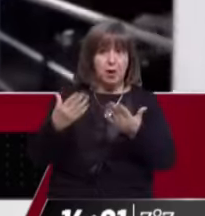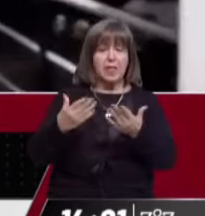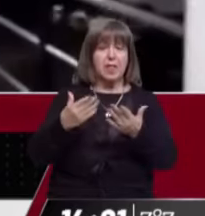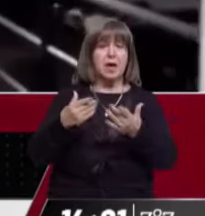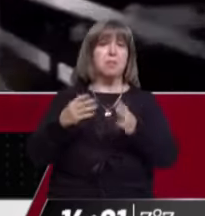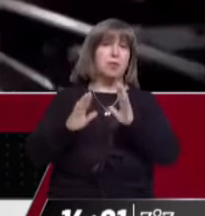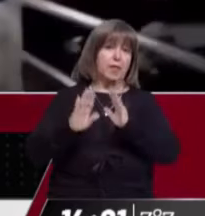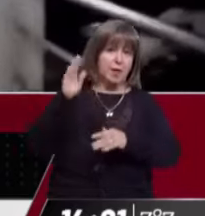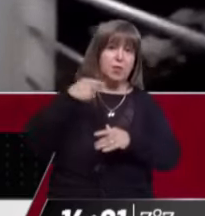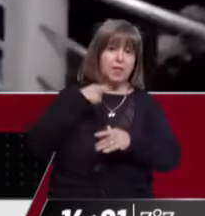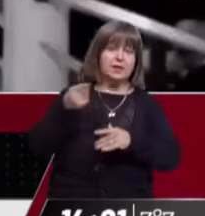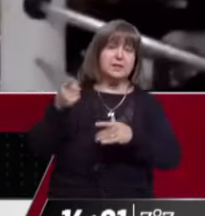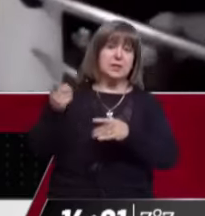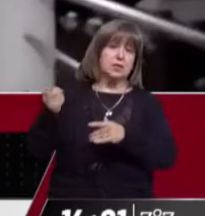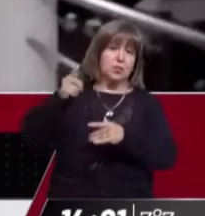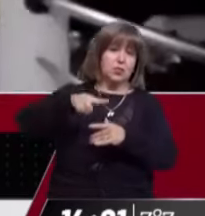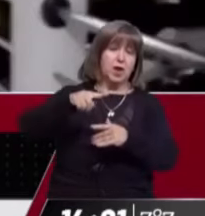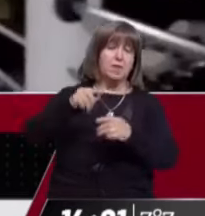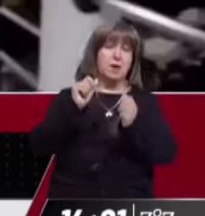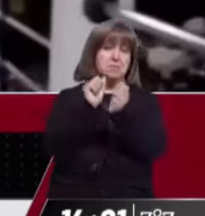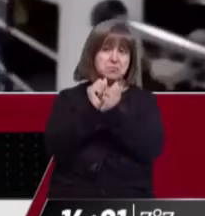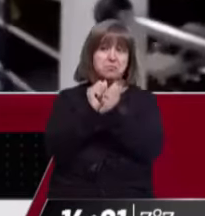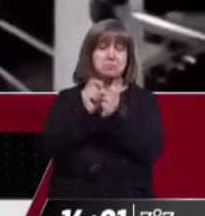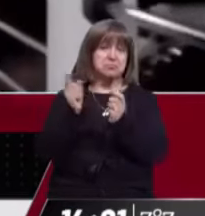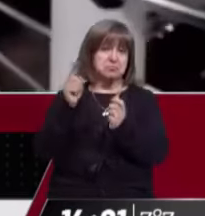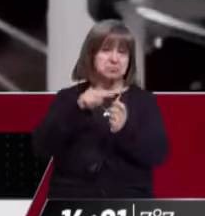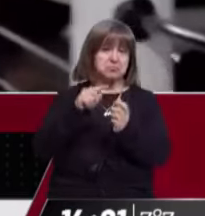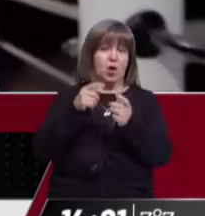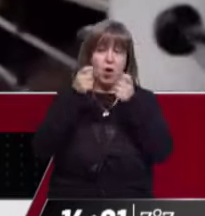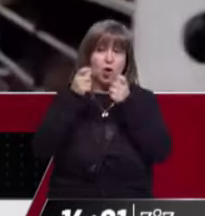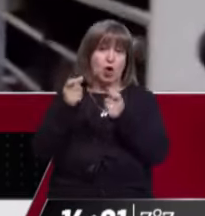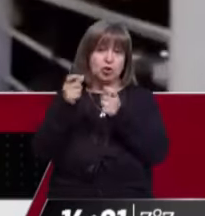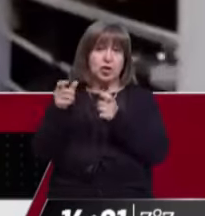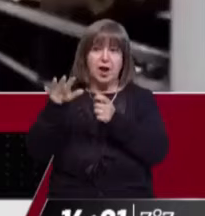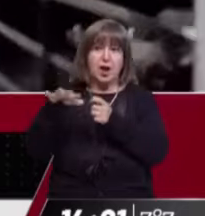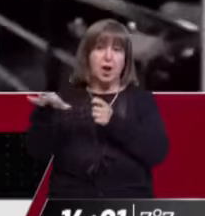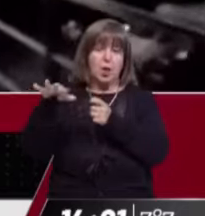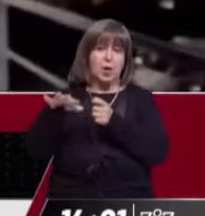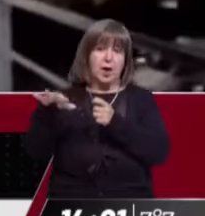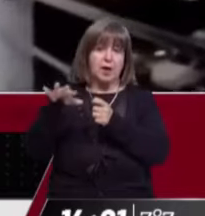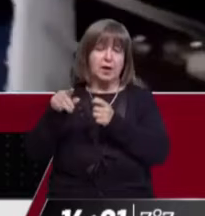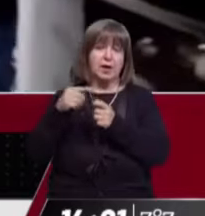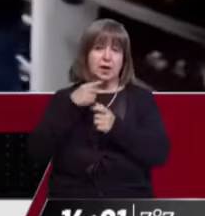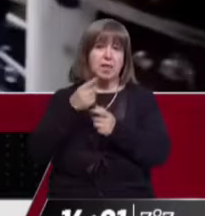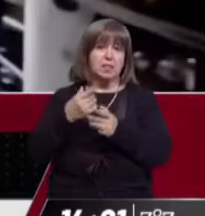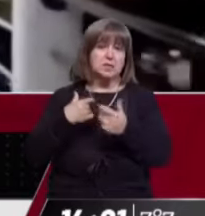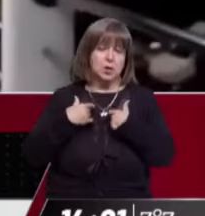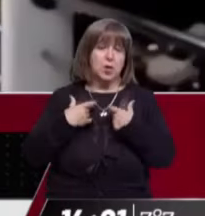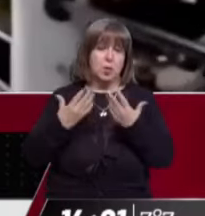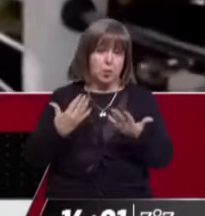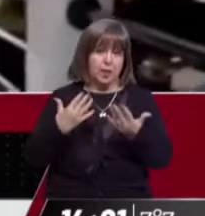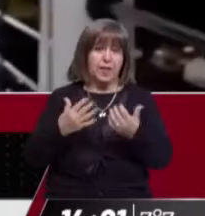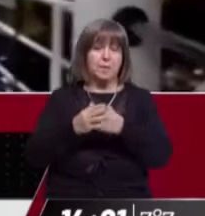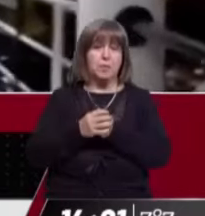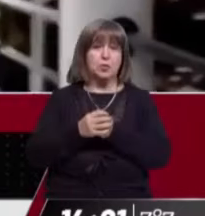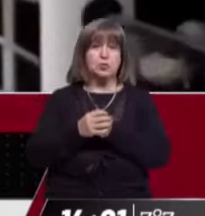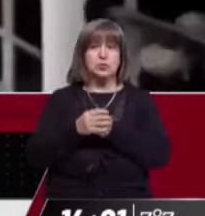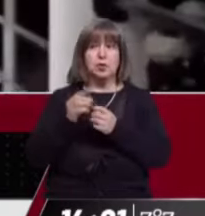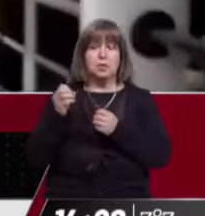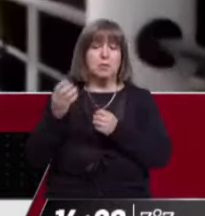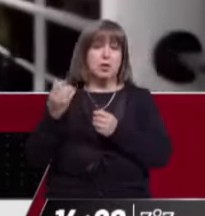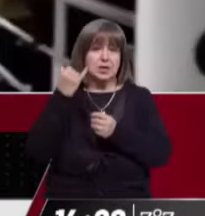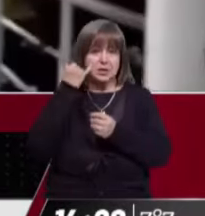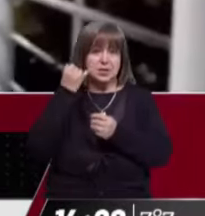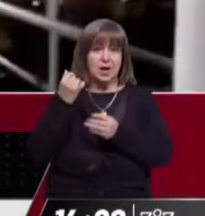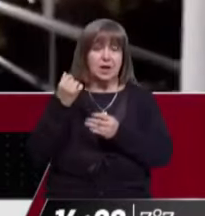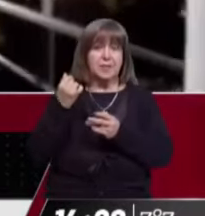audiencia podamos hacer las oposiciones correspondientes o el control jurisdiccional que estimemos pertinentes, atento que las condiciones, como